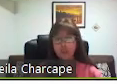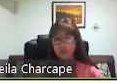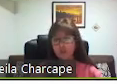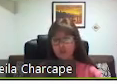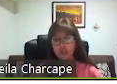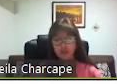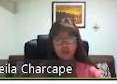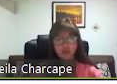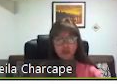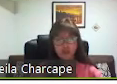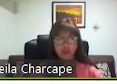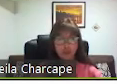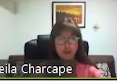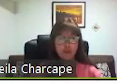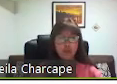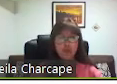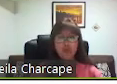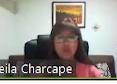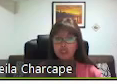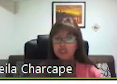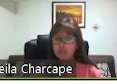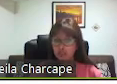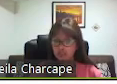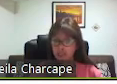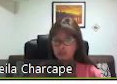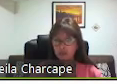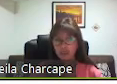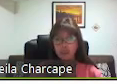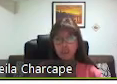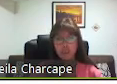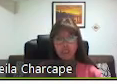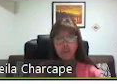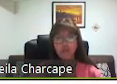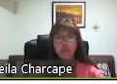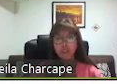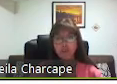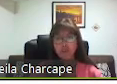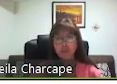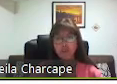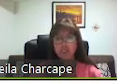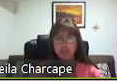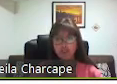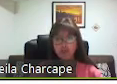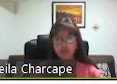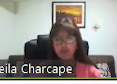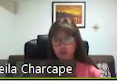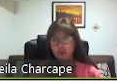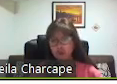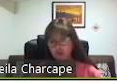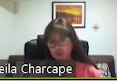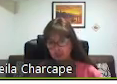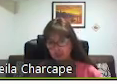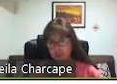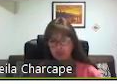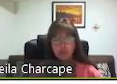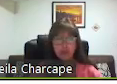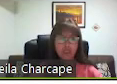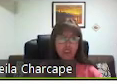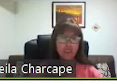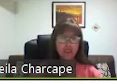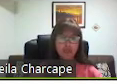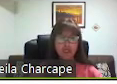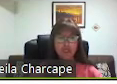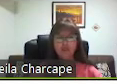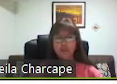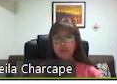también van a conocer a toda su población. Y si por ahí sospechan de que hay algún caso de maltrato, obviamente ustedes de